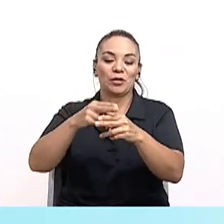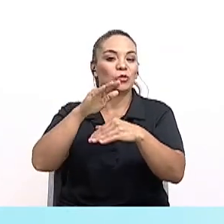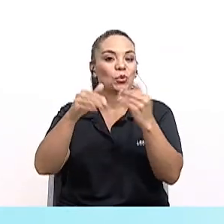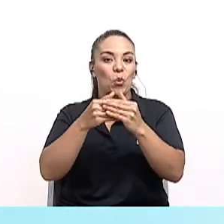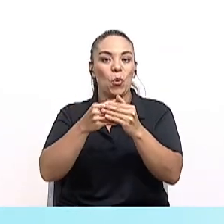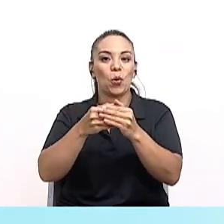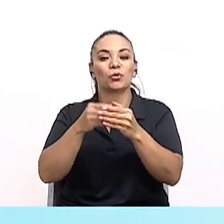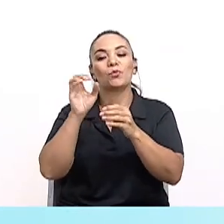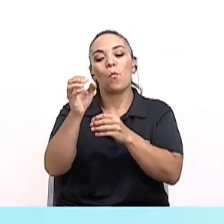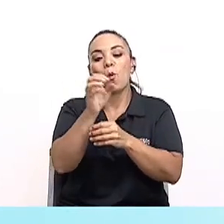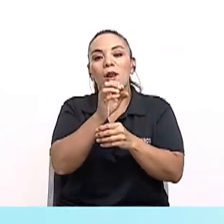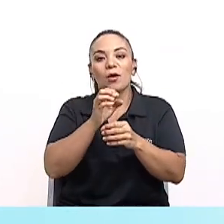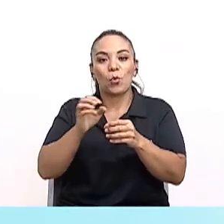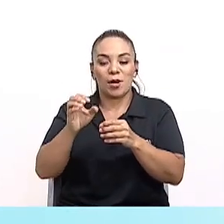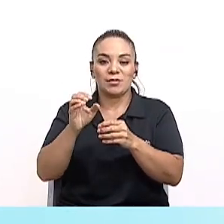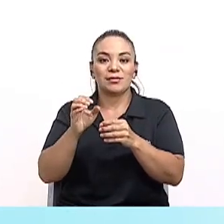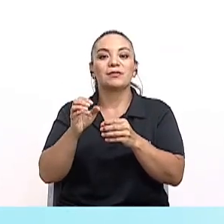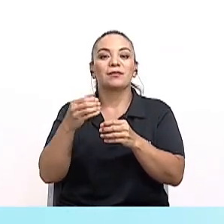moléculas orgánicas.